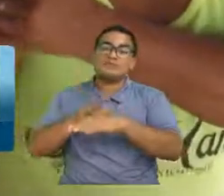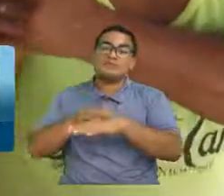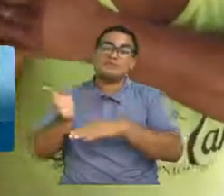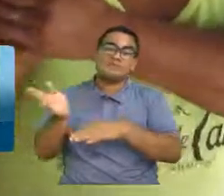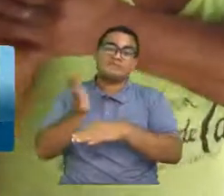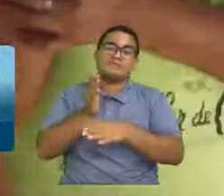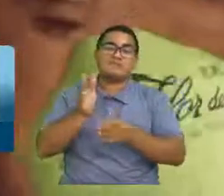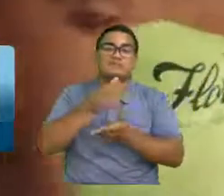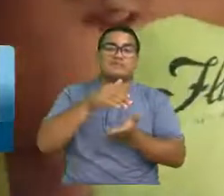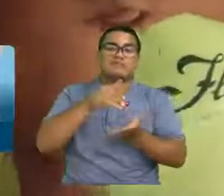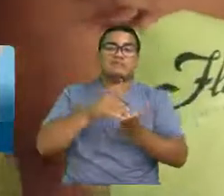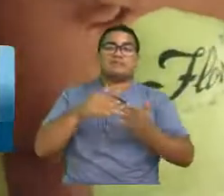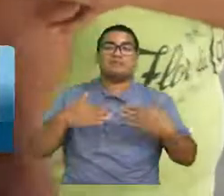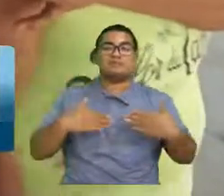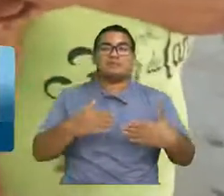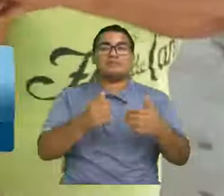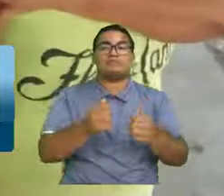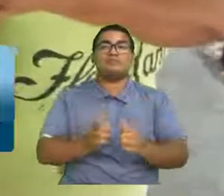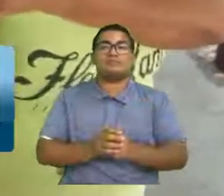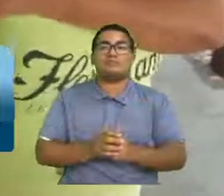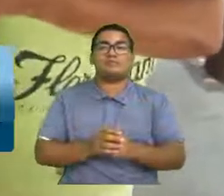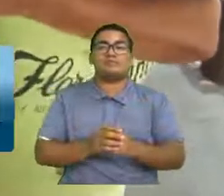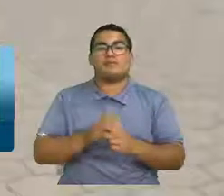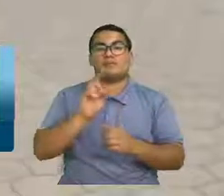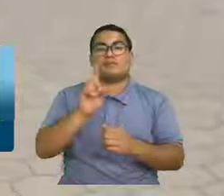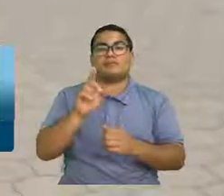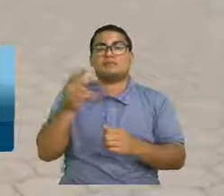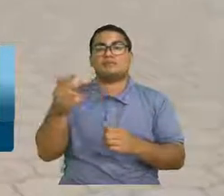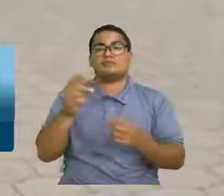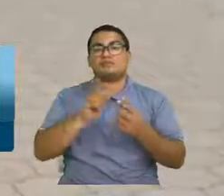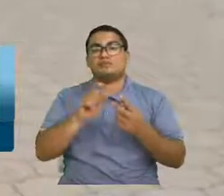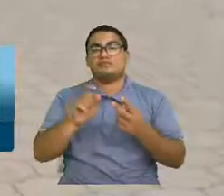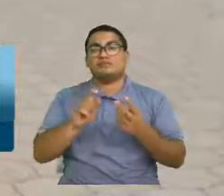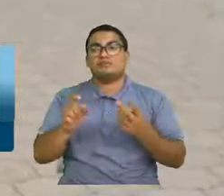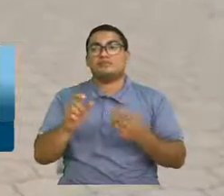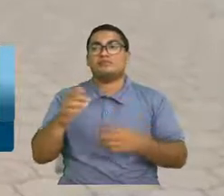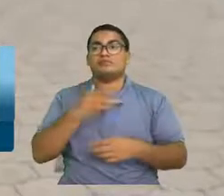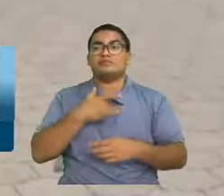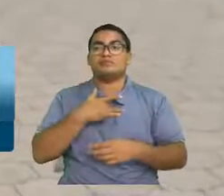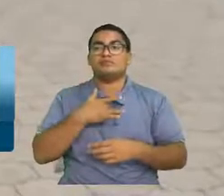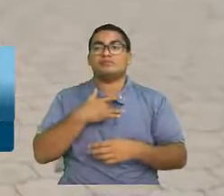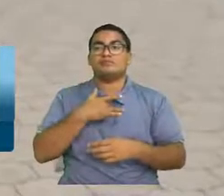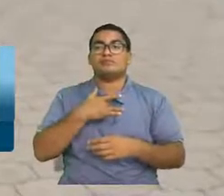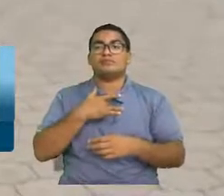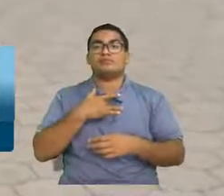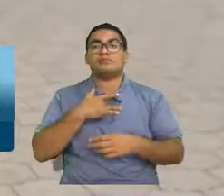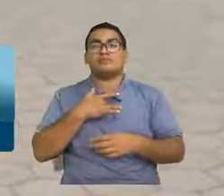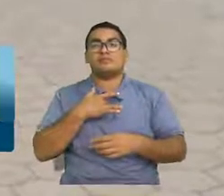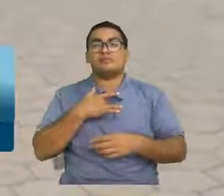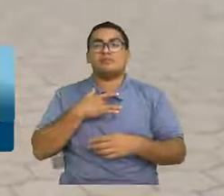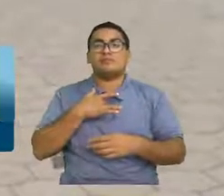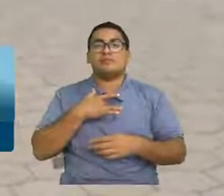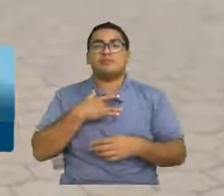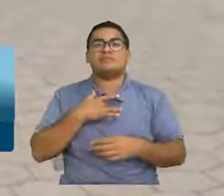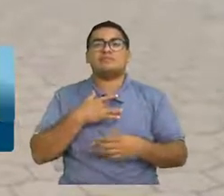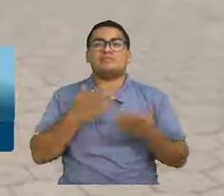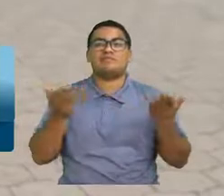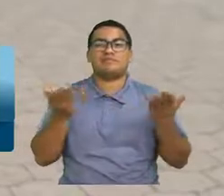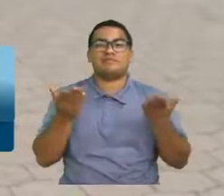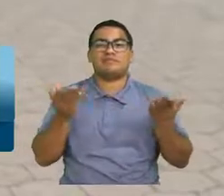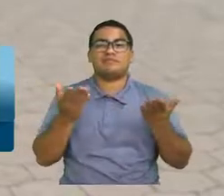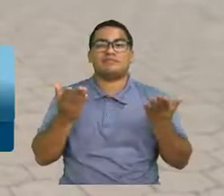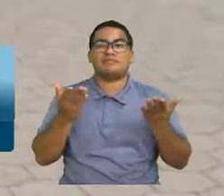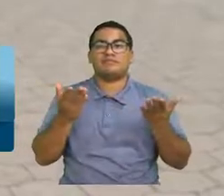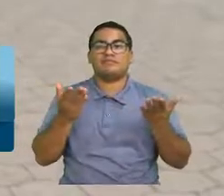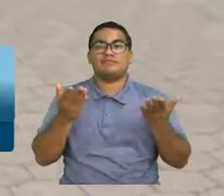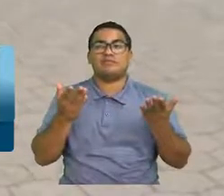Bueno, si no se enferma el niño antes. A los 18 meses le tocaría lo que es, sí, al año y medio de vida, al niño le tocaría lo que